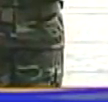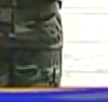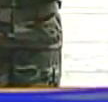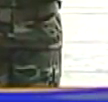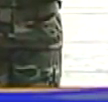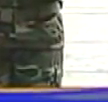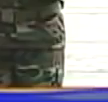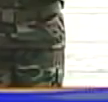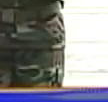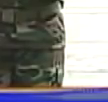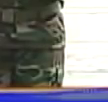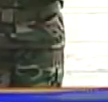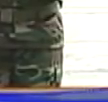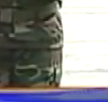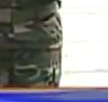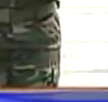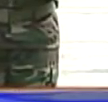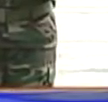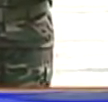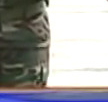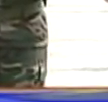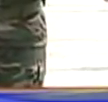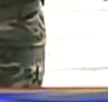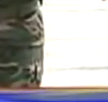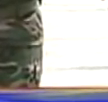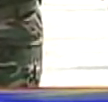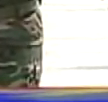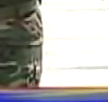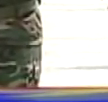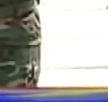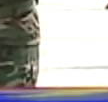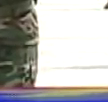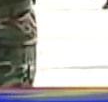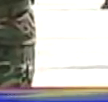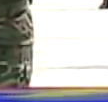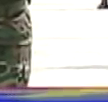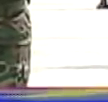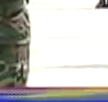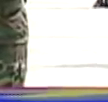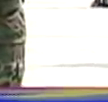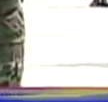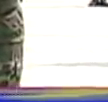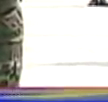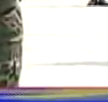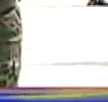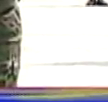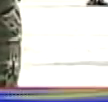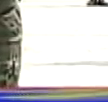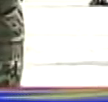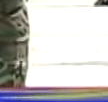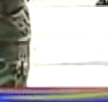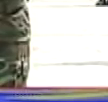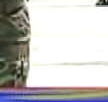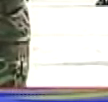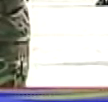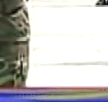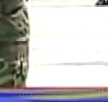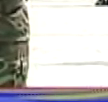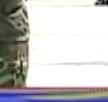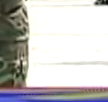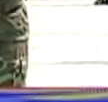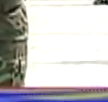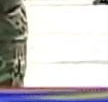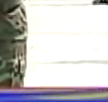¡Chávez vive! La patria sigue. Independencia y patria socialista. Viviremos y venceremos. El sol